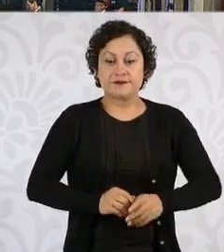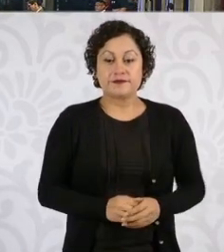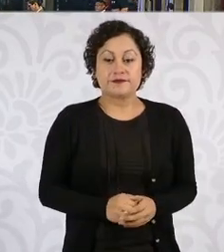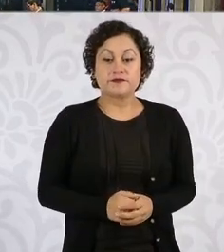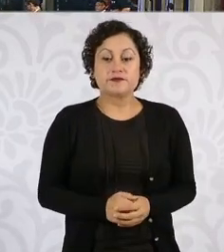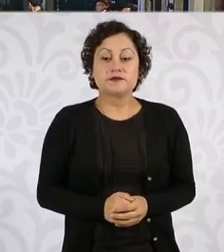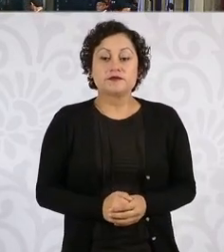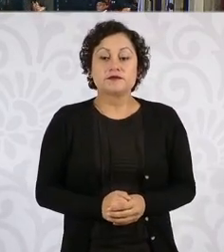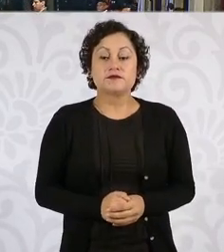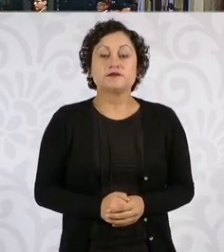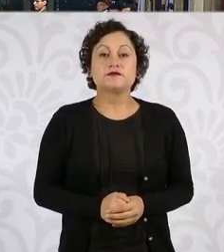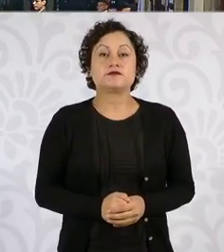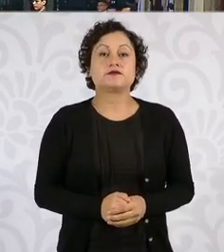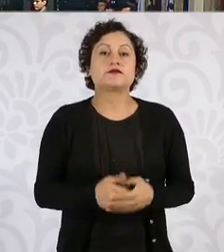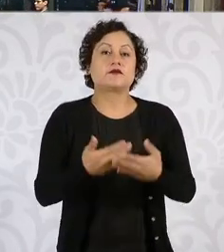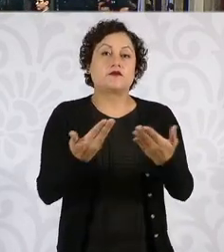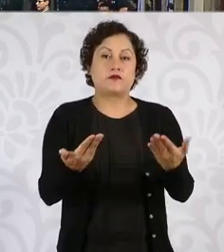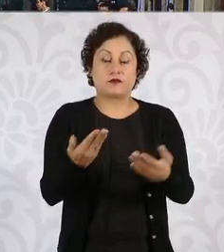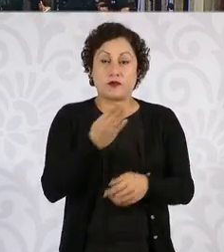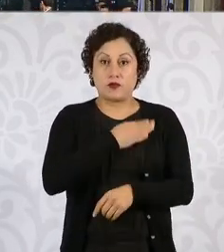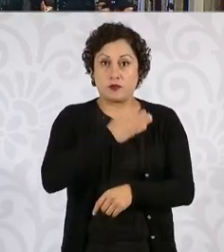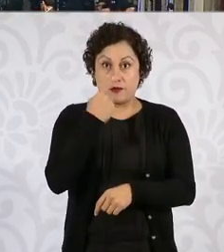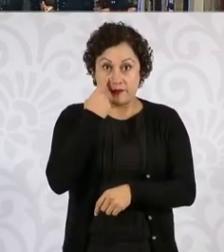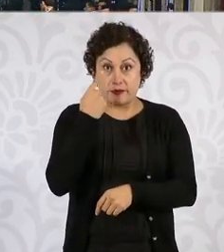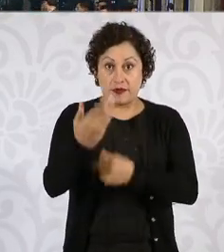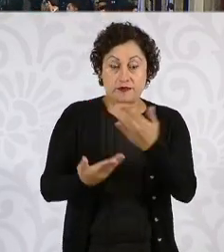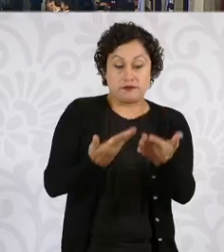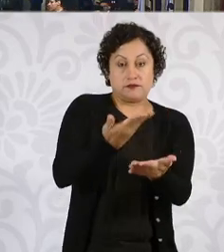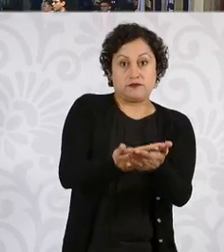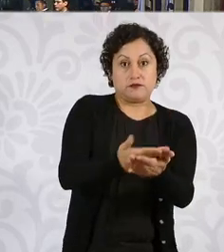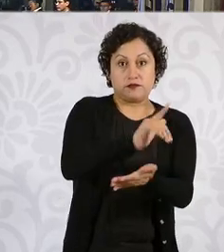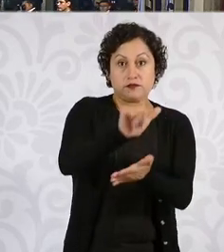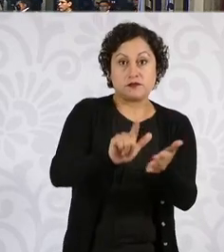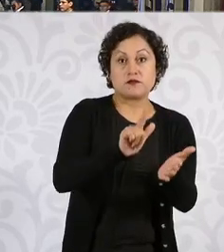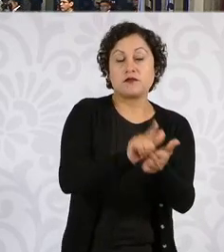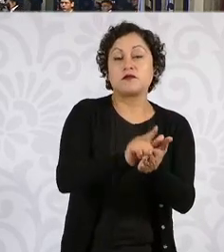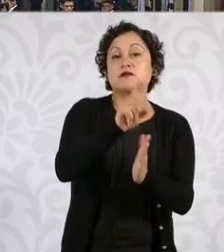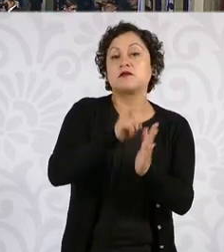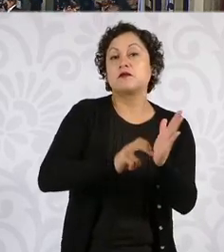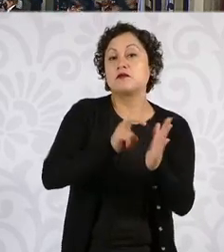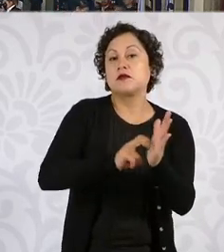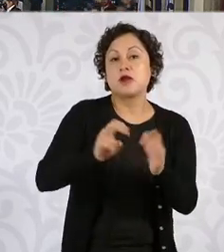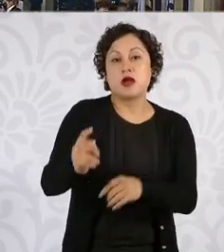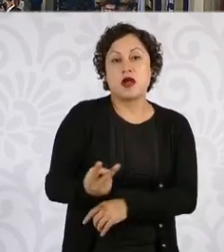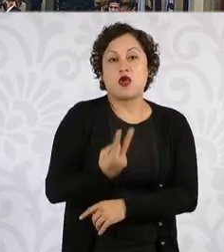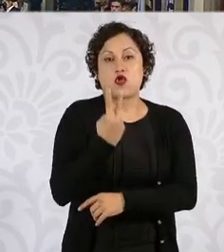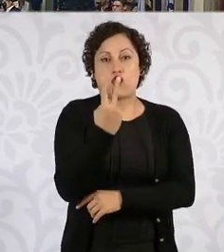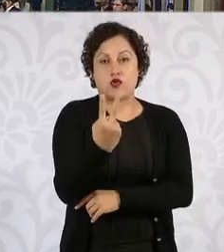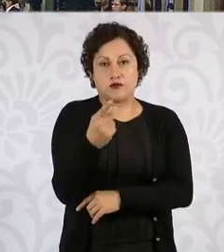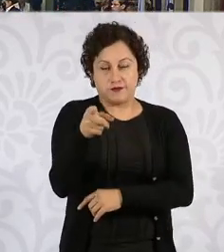Bueno, son dos reformas. La primera, si ustedes recuerdan,